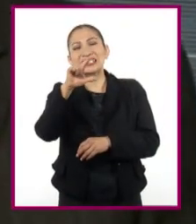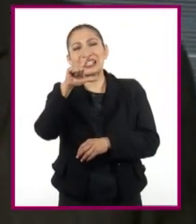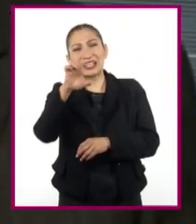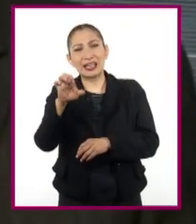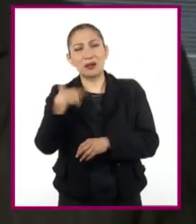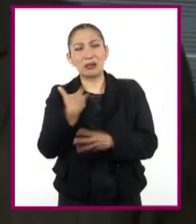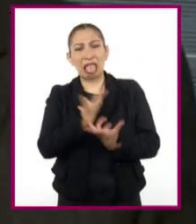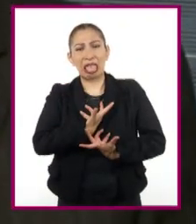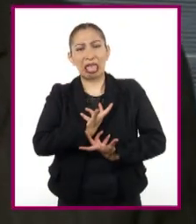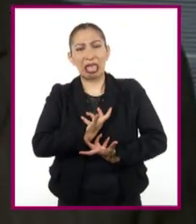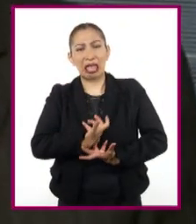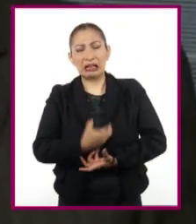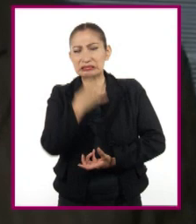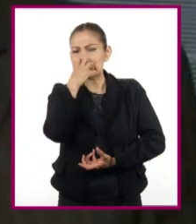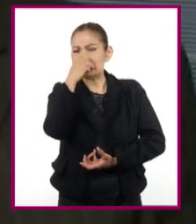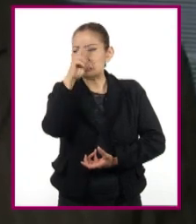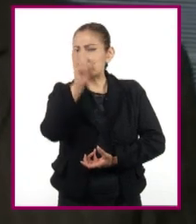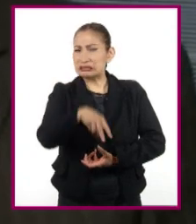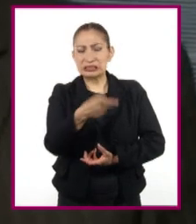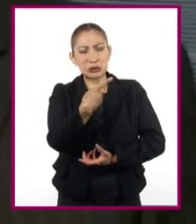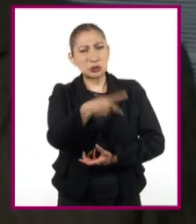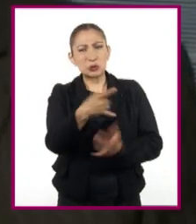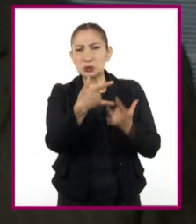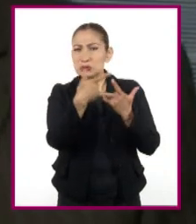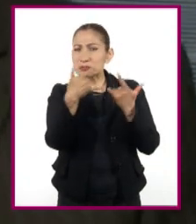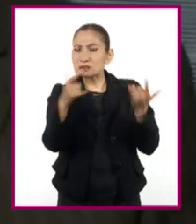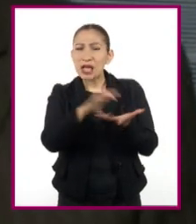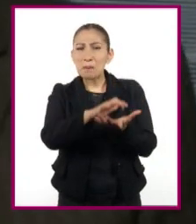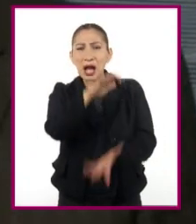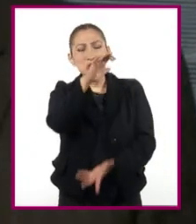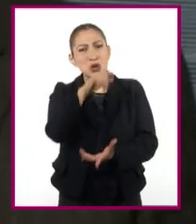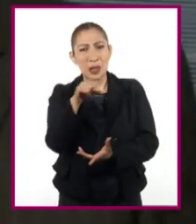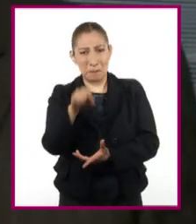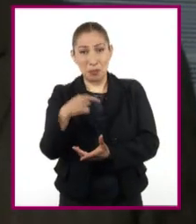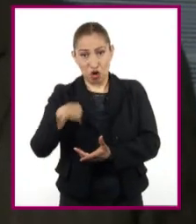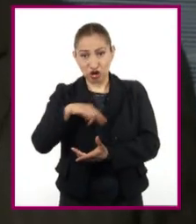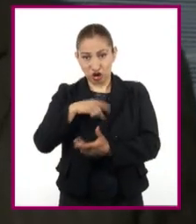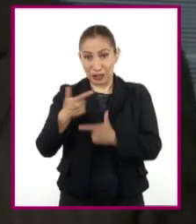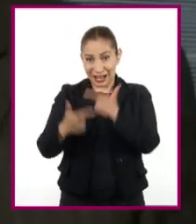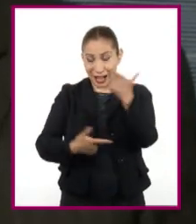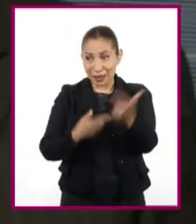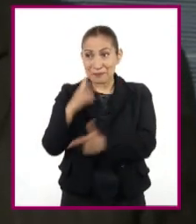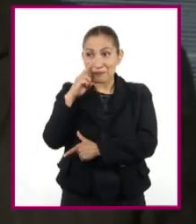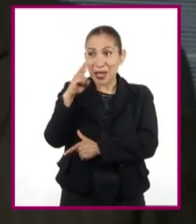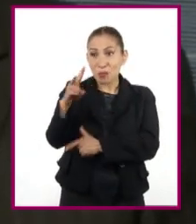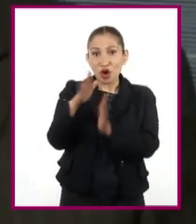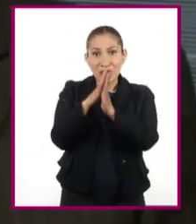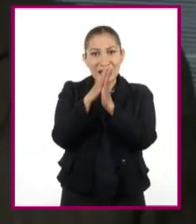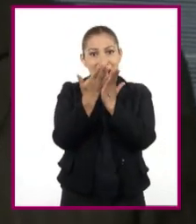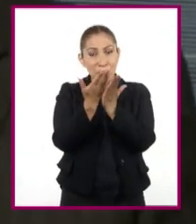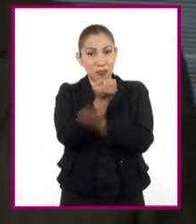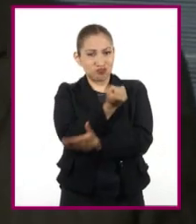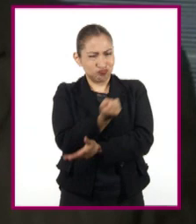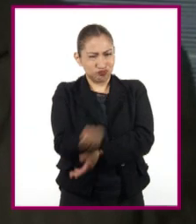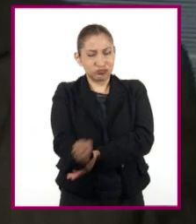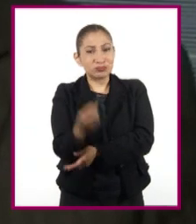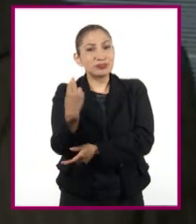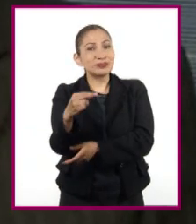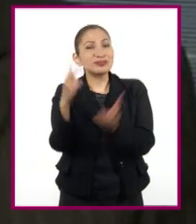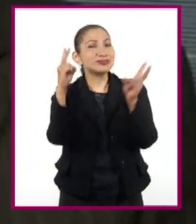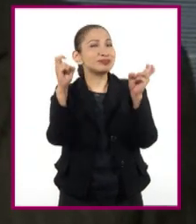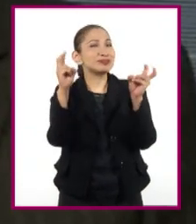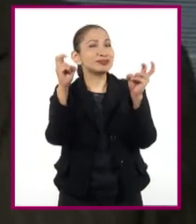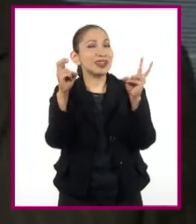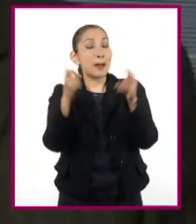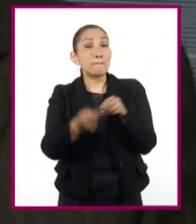sumamente melancólicos, sumamente tristes. La mayoría de nosotros de esta generación crecimos con un libro muy famoso que fue en